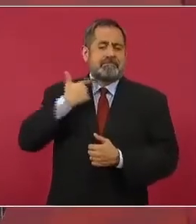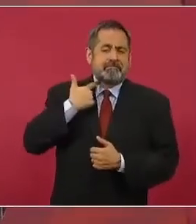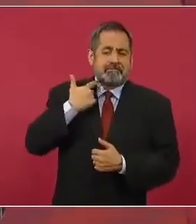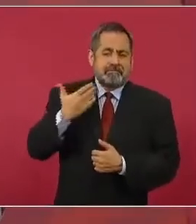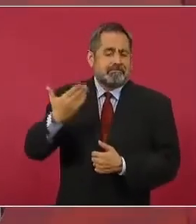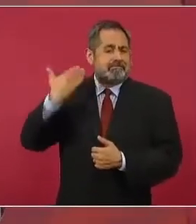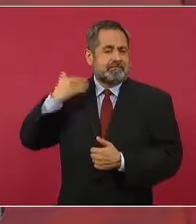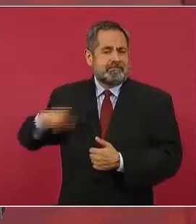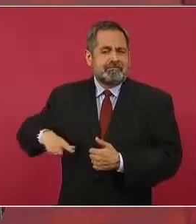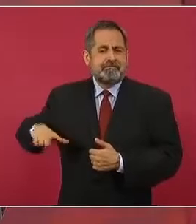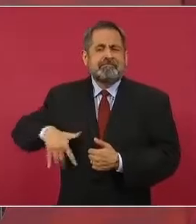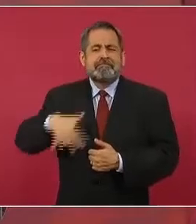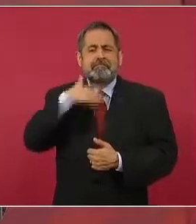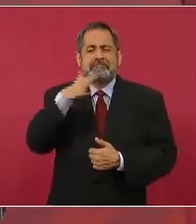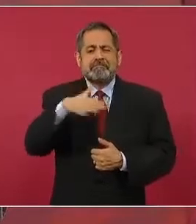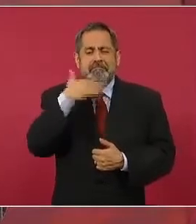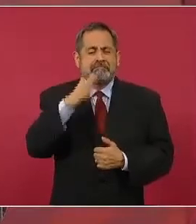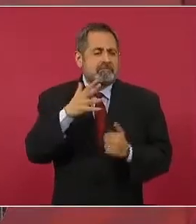a todos